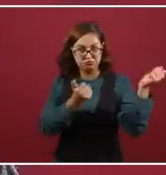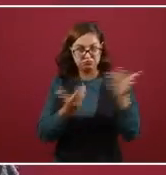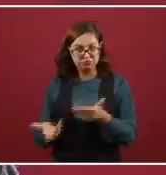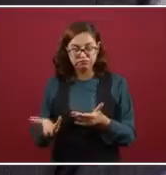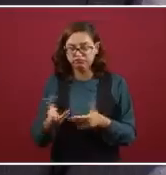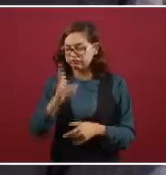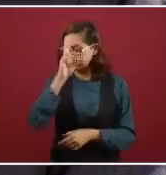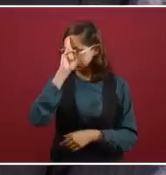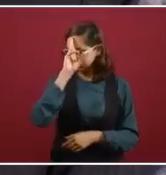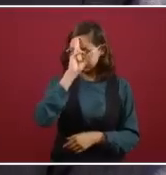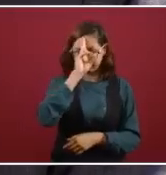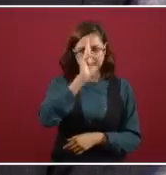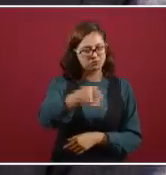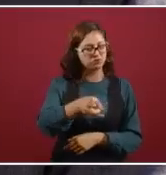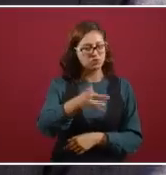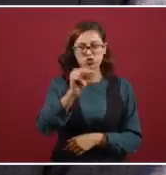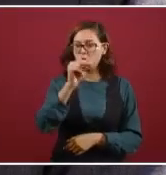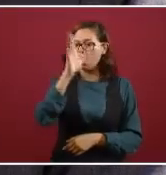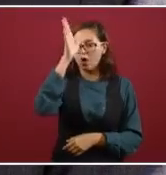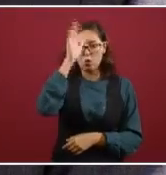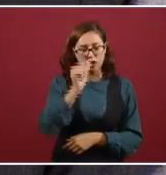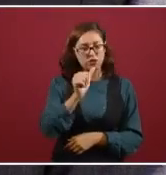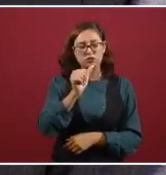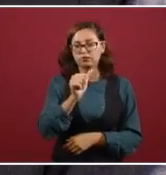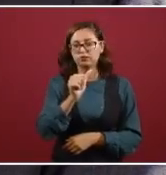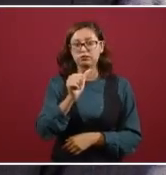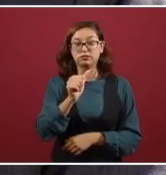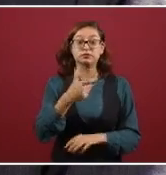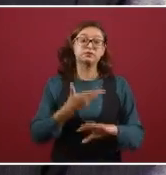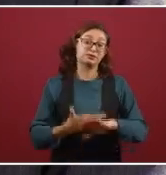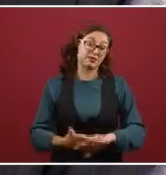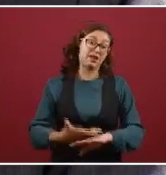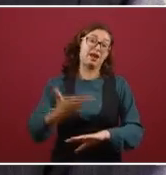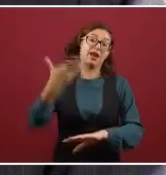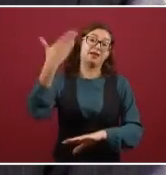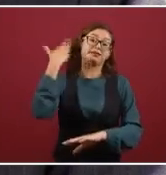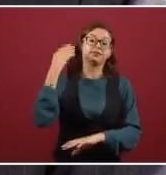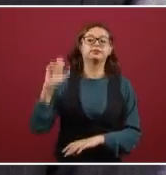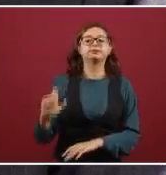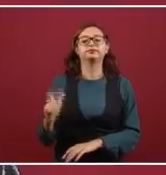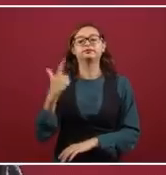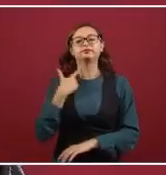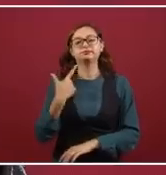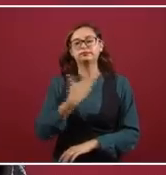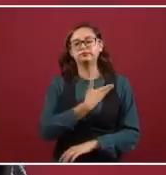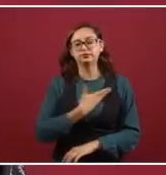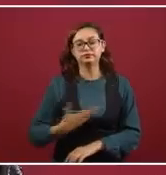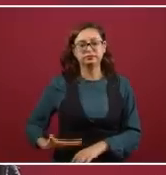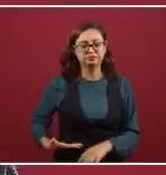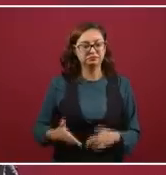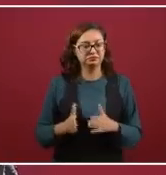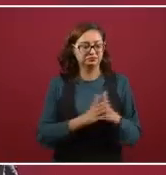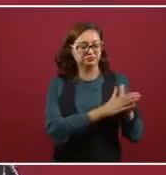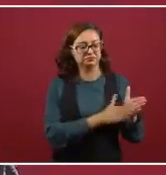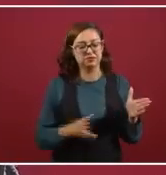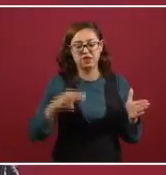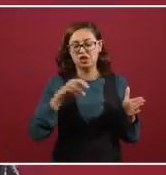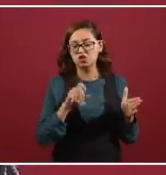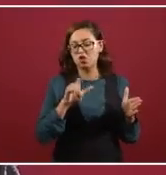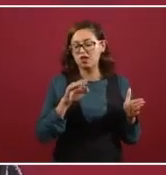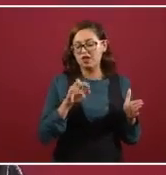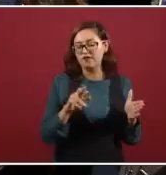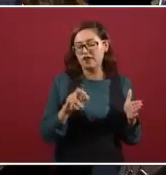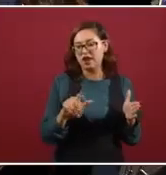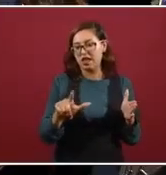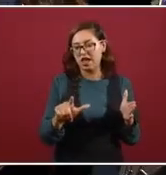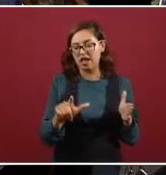México, como sucedió en los tiempos de el neoliberalismo,